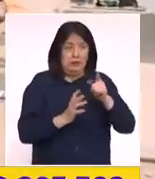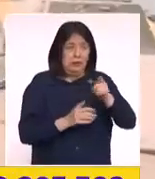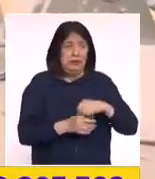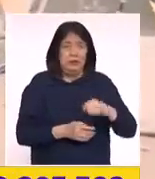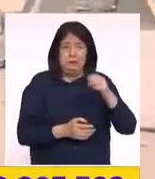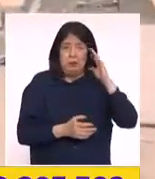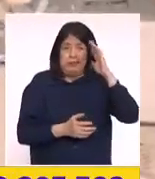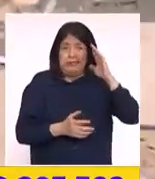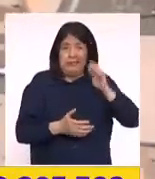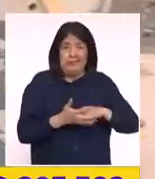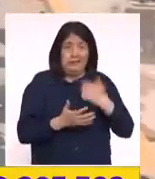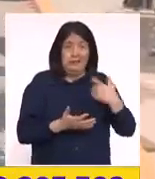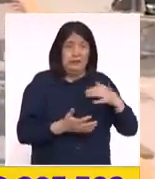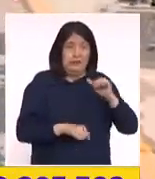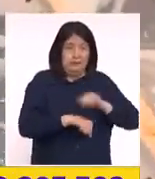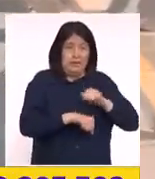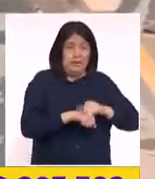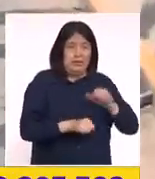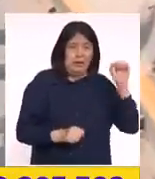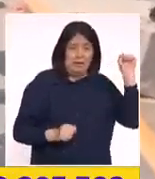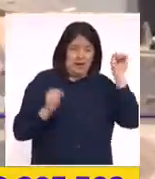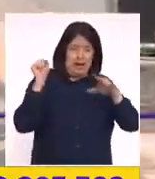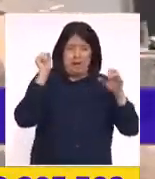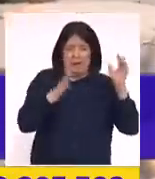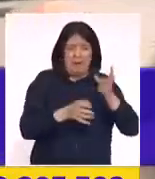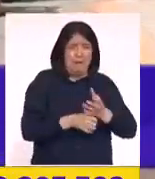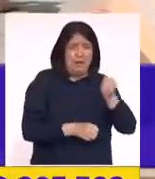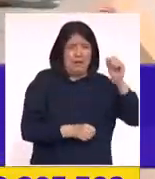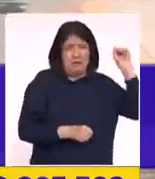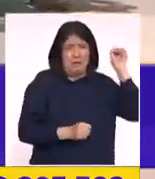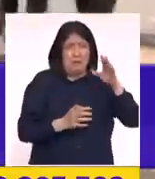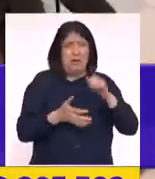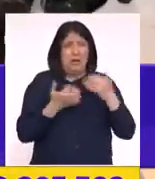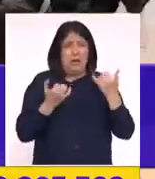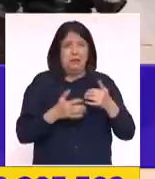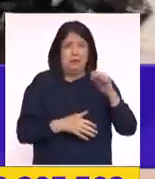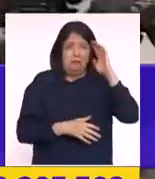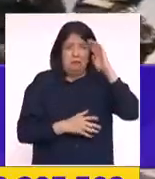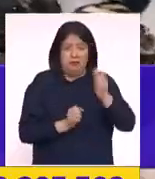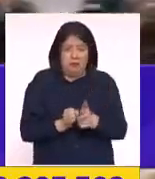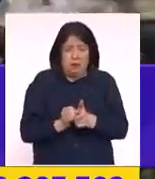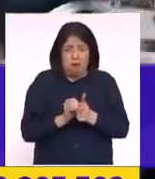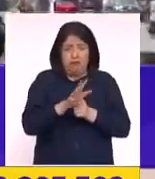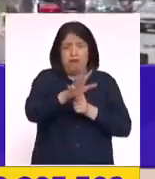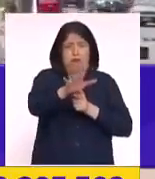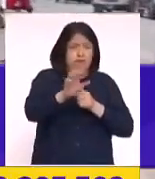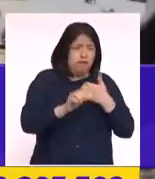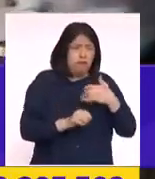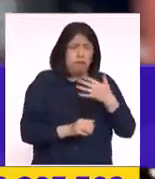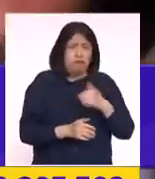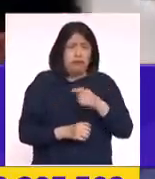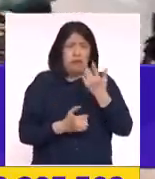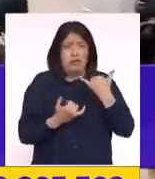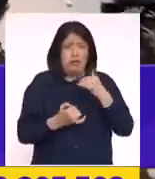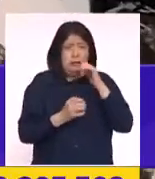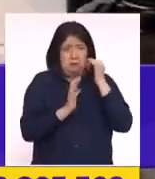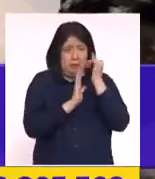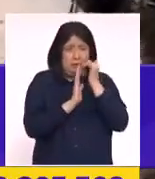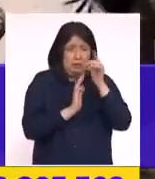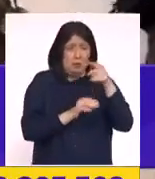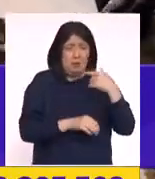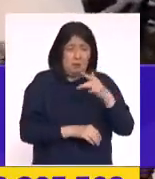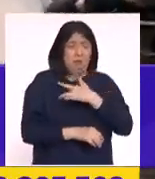general lanzándole piedras, palos, comienzan los gases lacrimógenos, tal como lo habíamos señalado. Estas imágenes